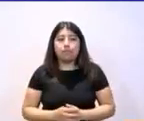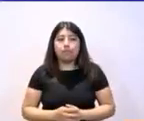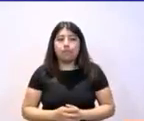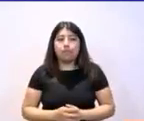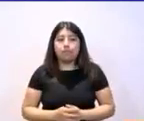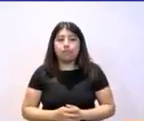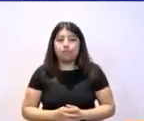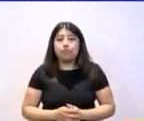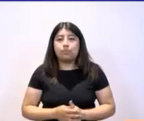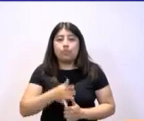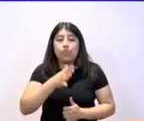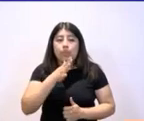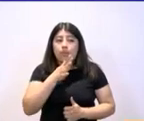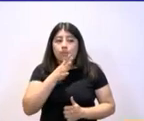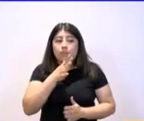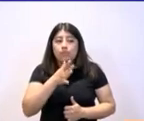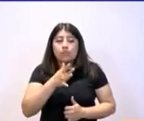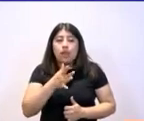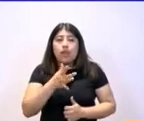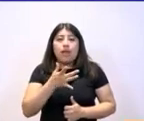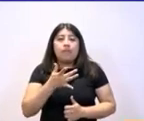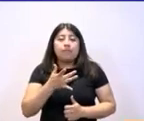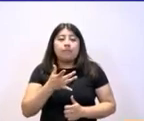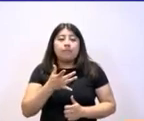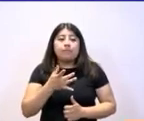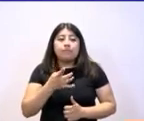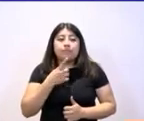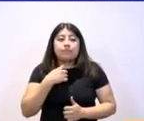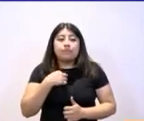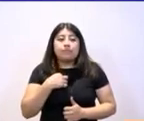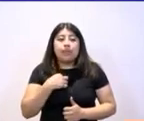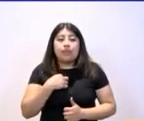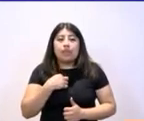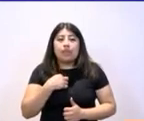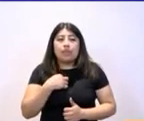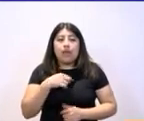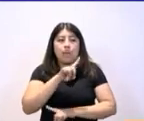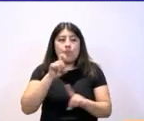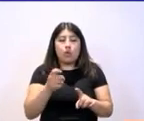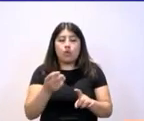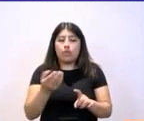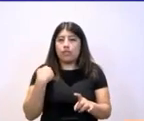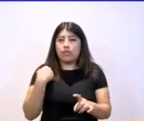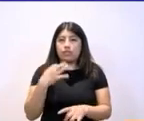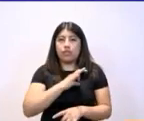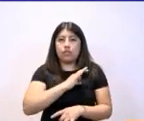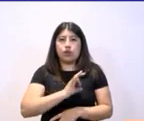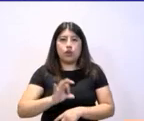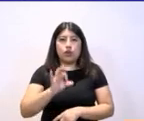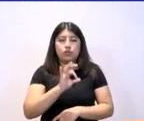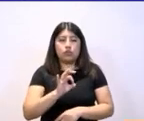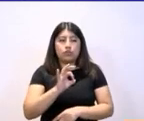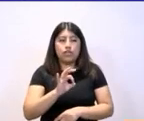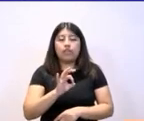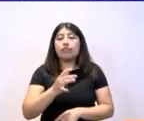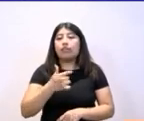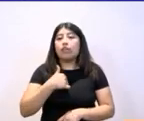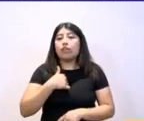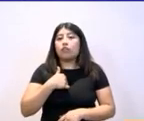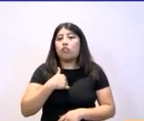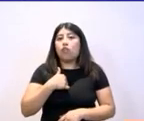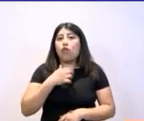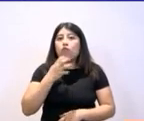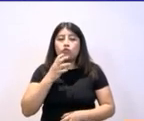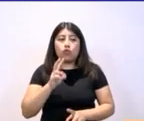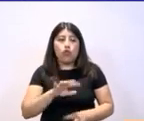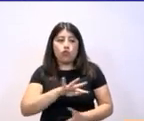¿no? Porque es que me decía en la anterior pregunta el señor Osés que yo no tenía la exclusiva sobre lo social. Ojalá